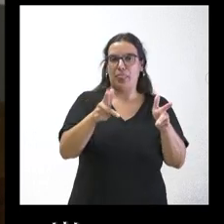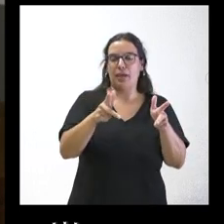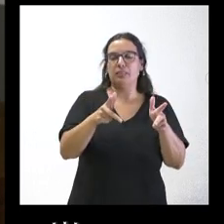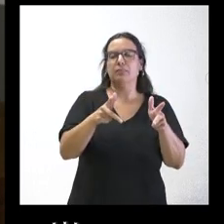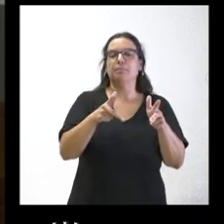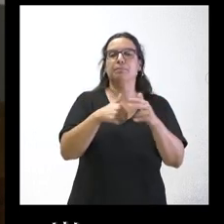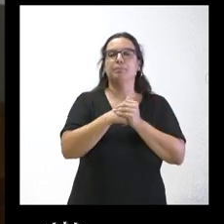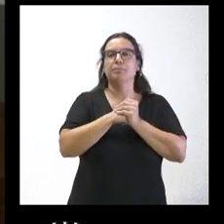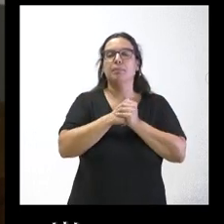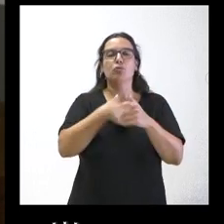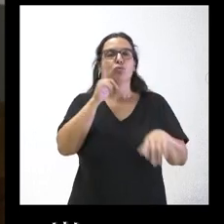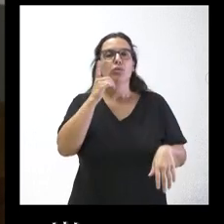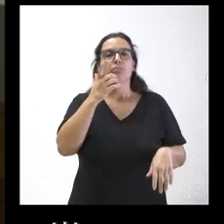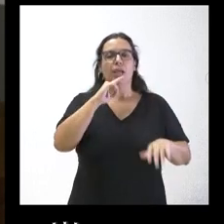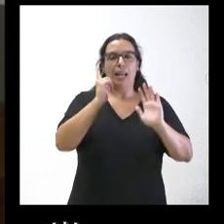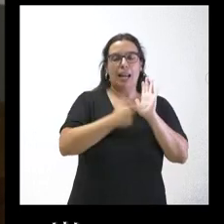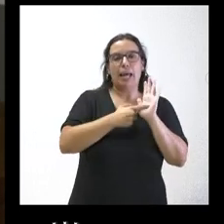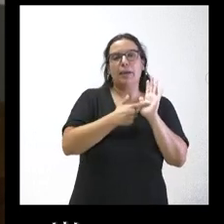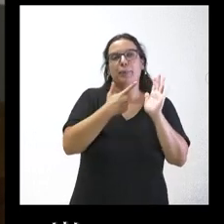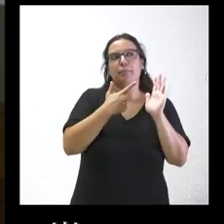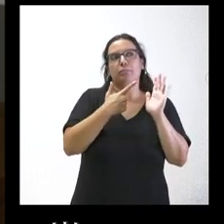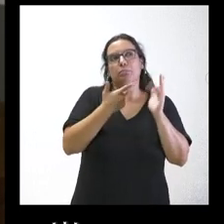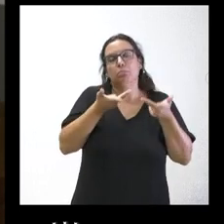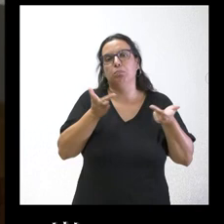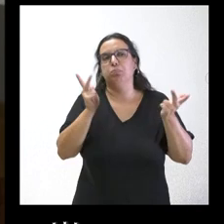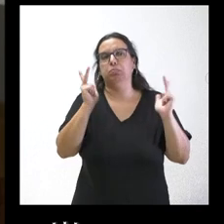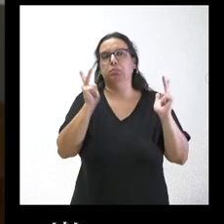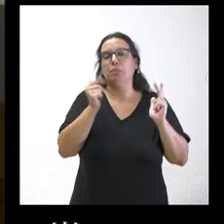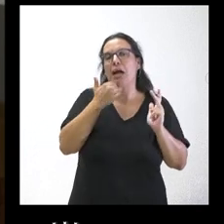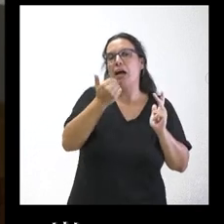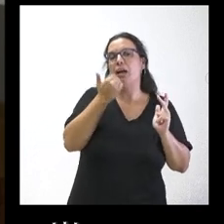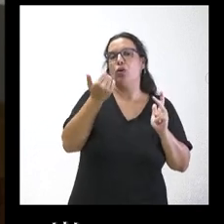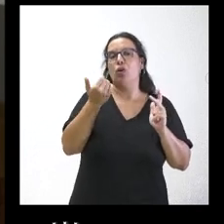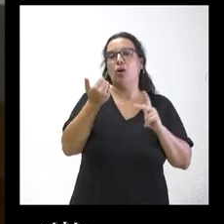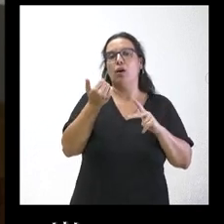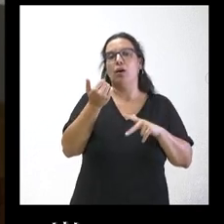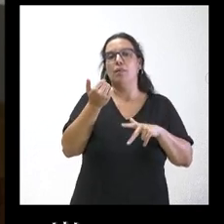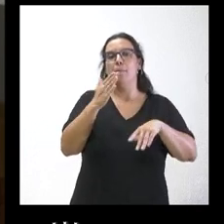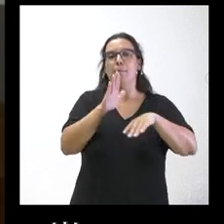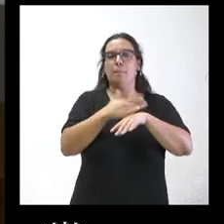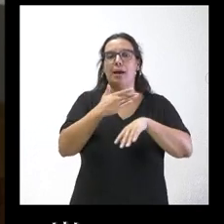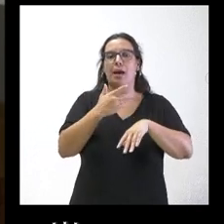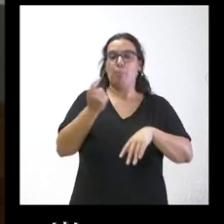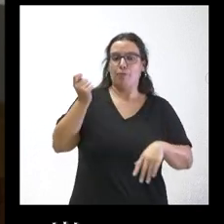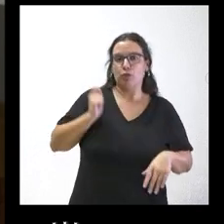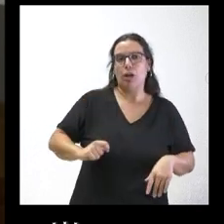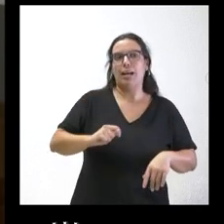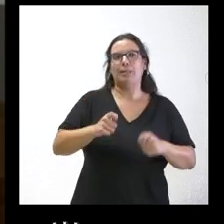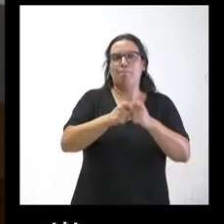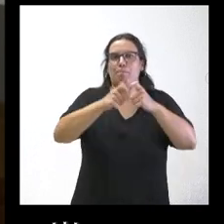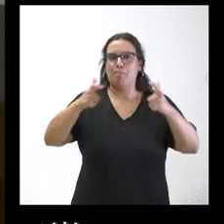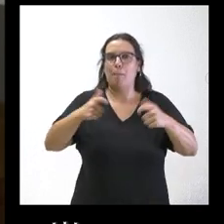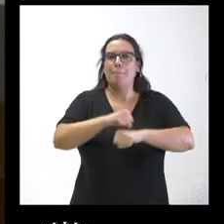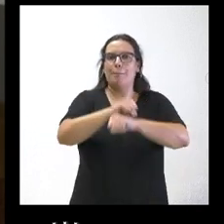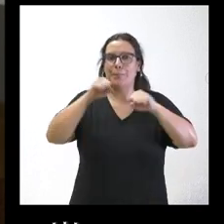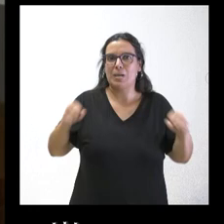residenciales yo no sé si la ley abre la puerta de alguna manera a que se refuerce ese personal a que